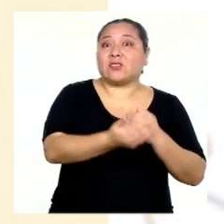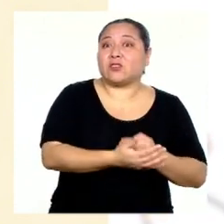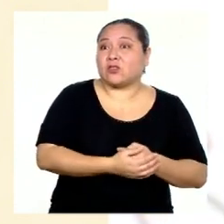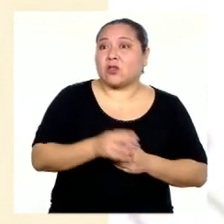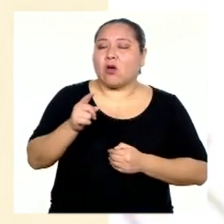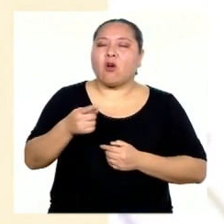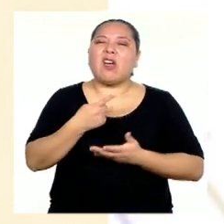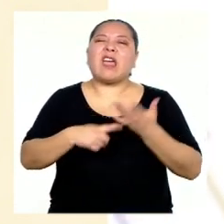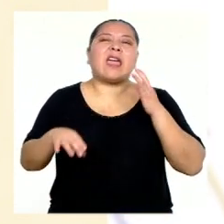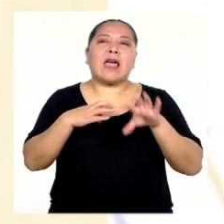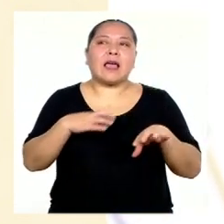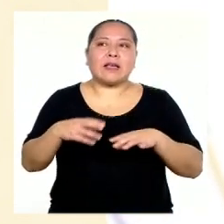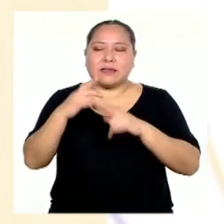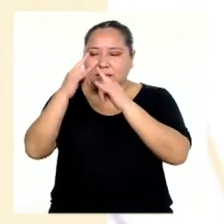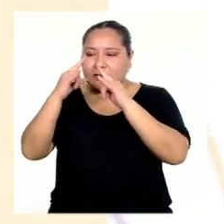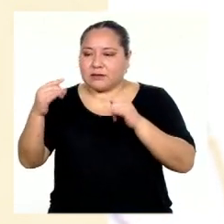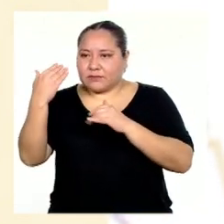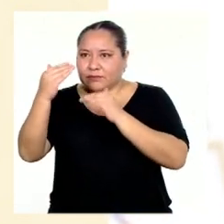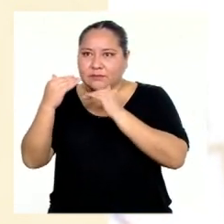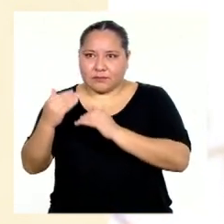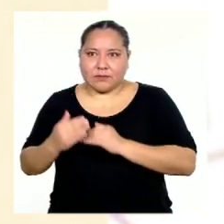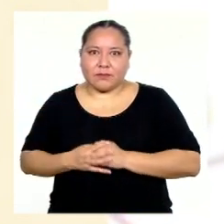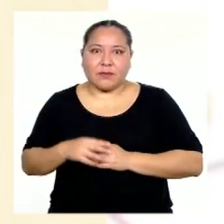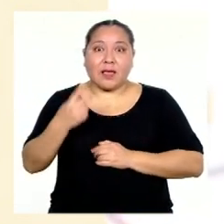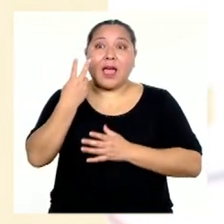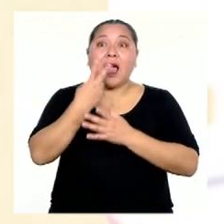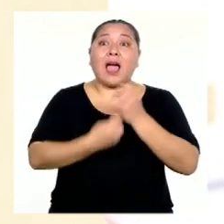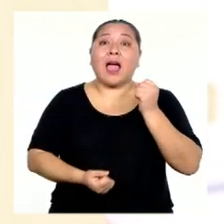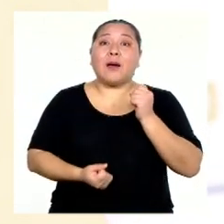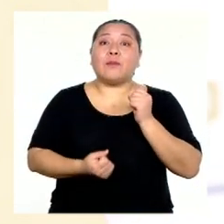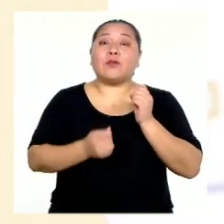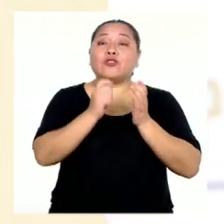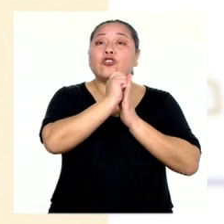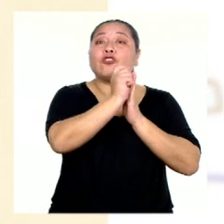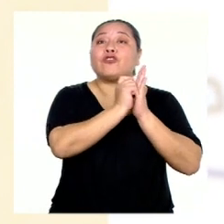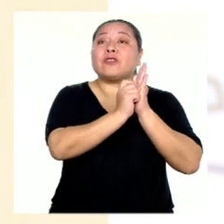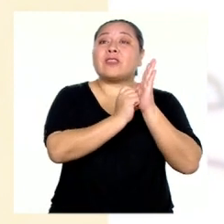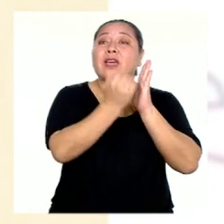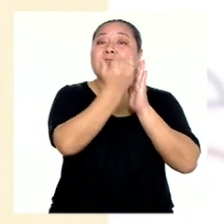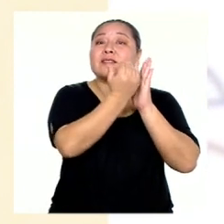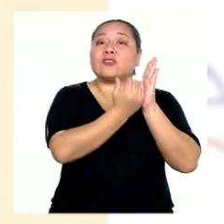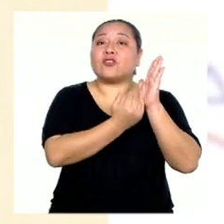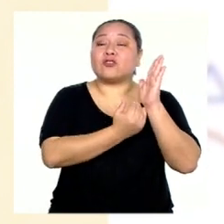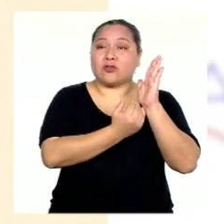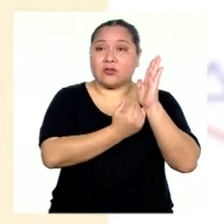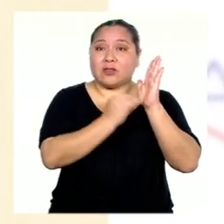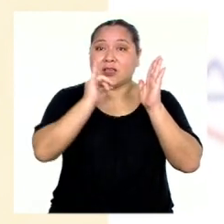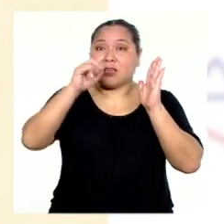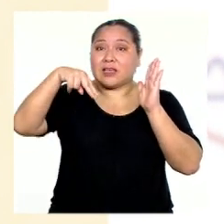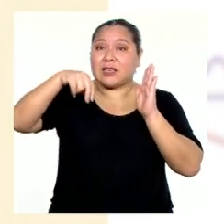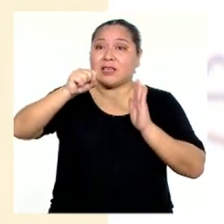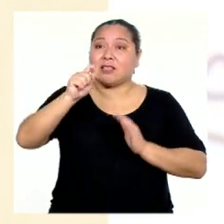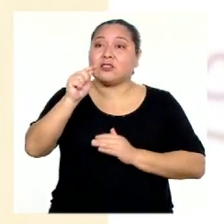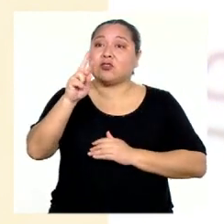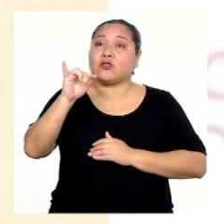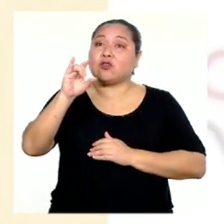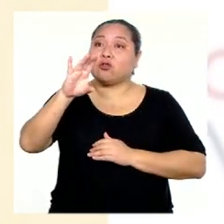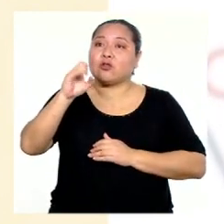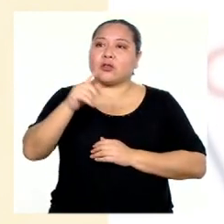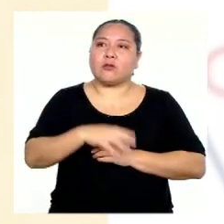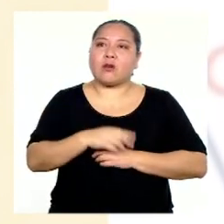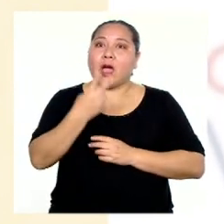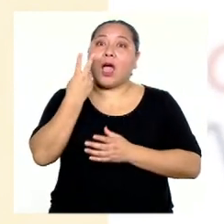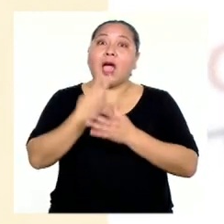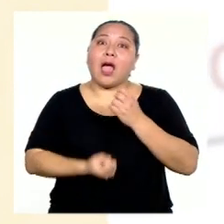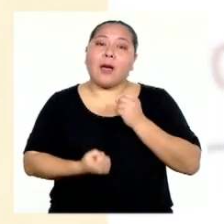a tomar en cuenta. Ambos son textos instructivos. ¿Qué semejanzas notan? Los dos se apoyan en